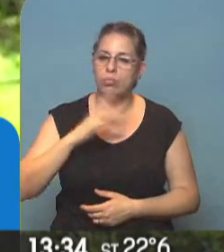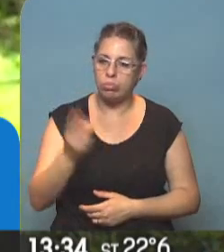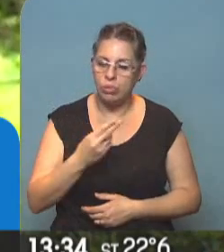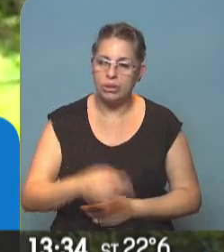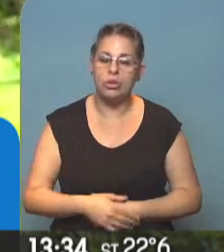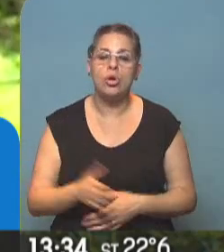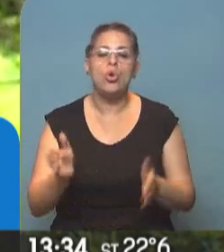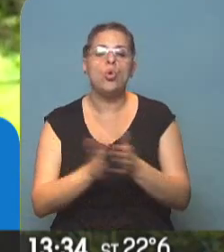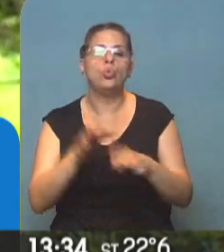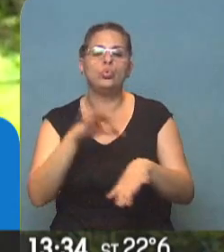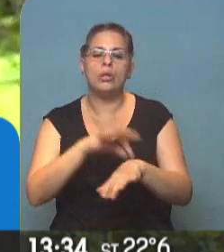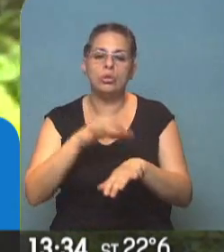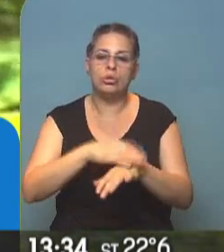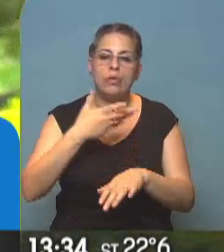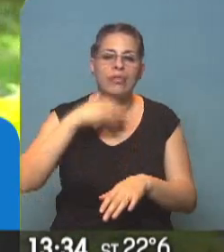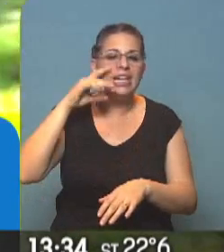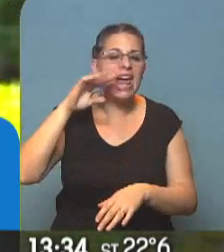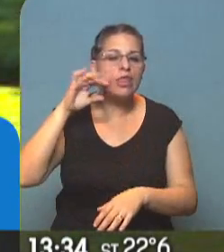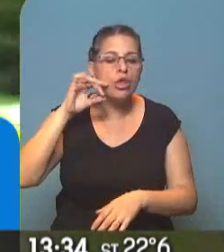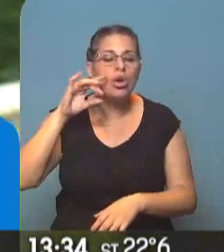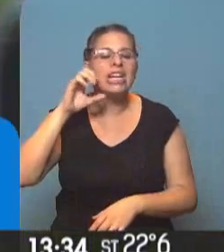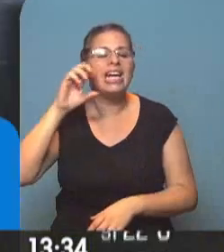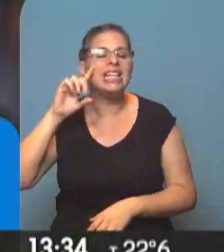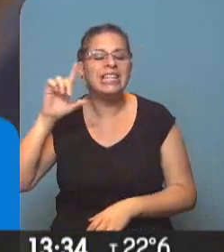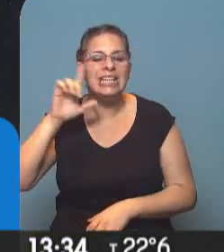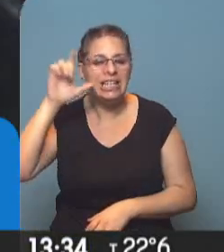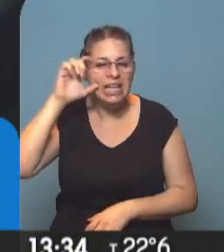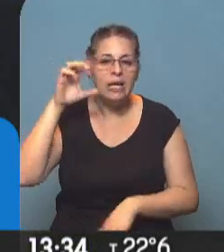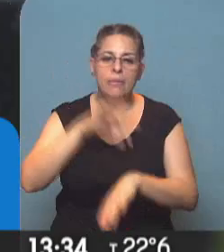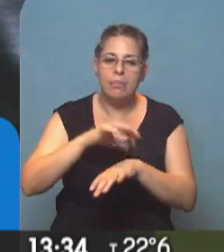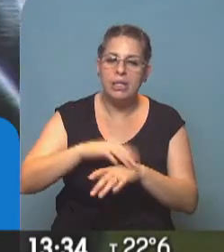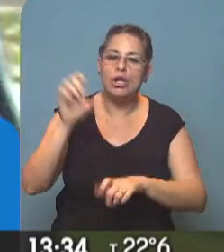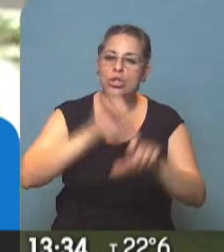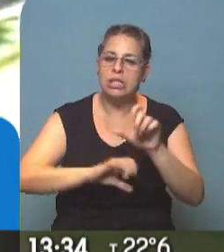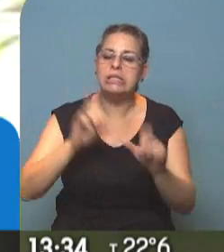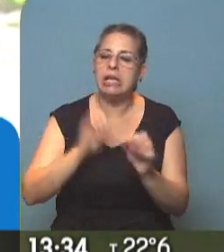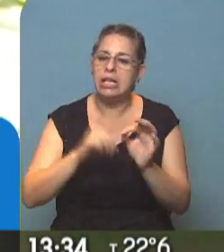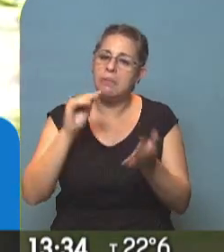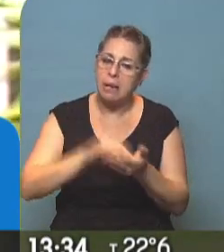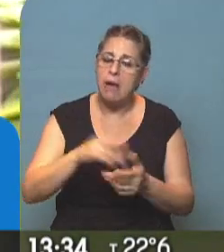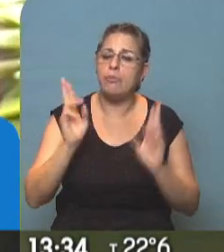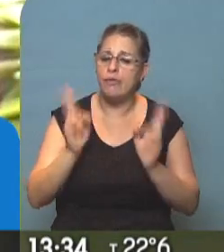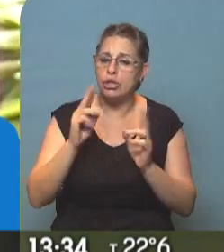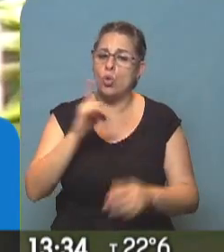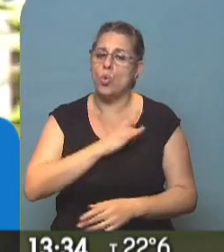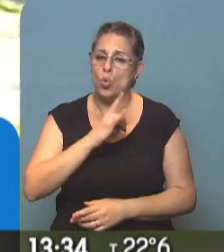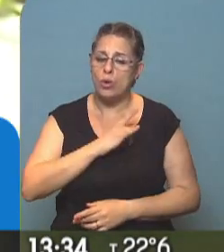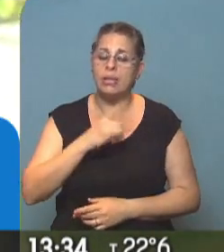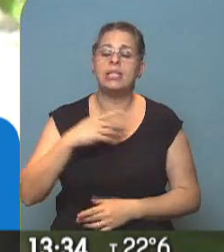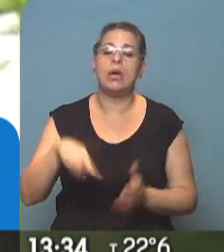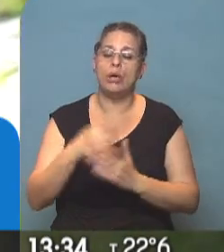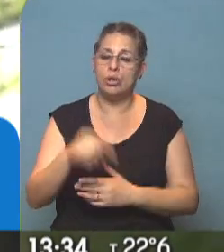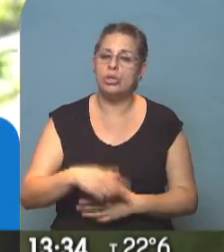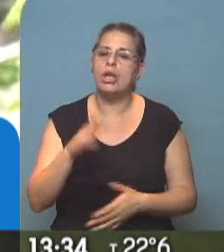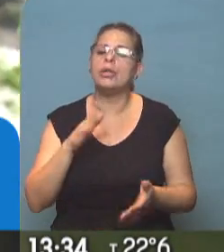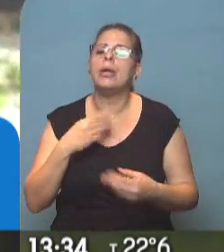estamos con el doctor Fernando Cardini. Él es médico en ciencias químicas y además profesor de la Universidad de Buenos Aires. Doctor, ¿qué tipo de pruebas se le